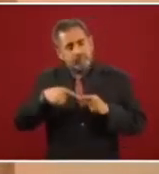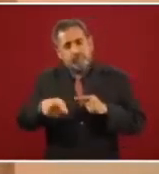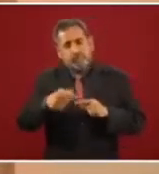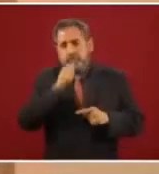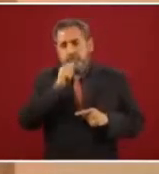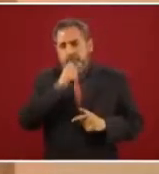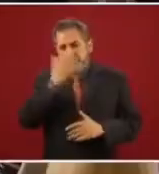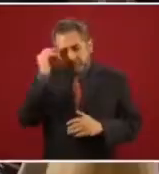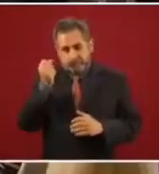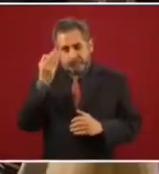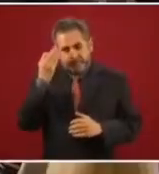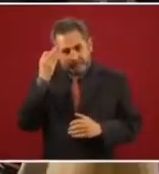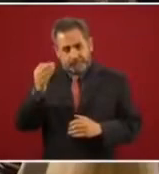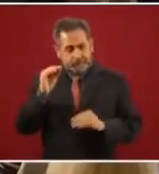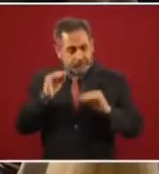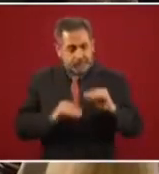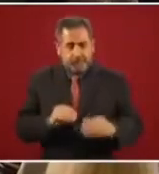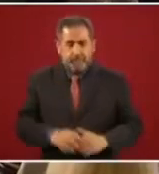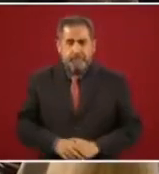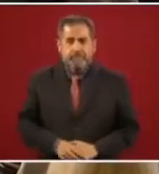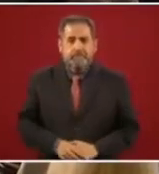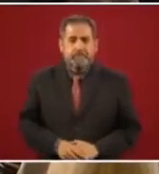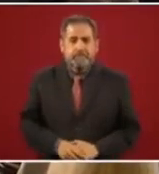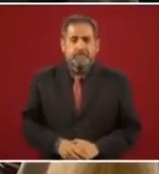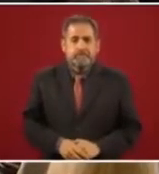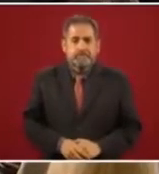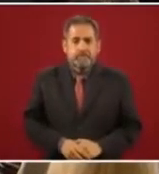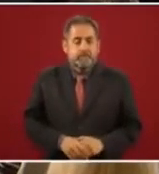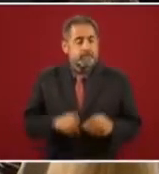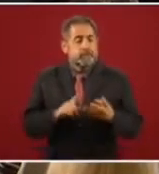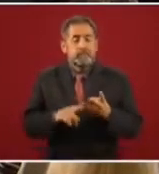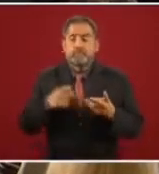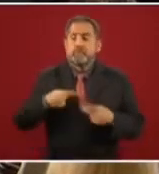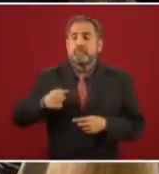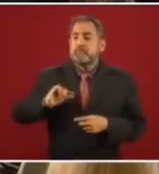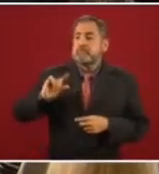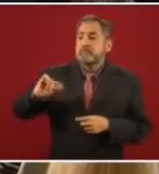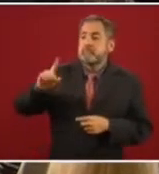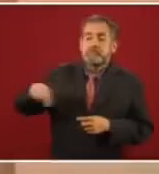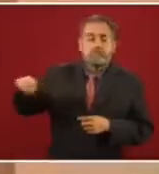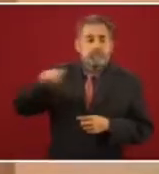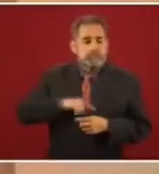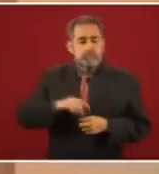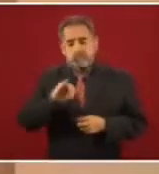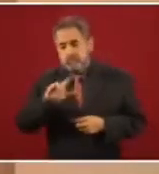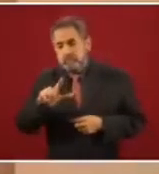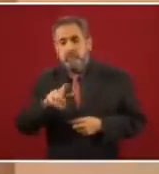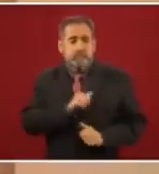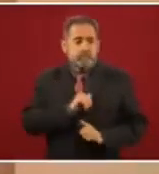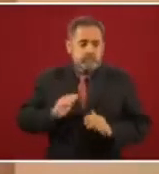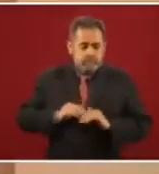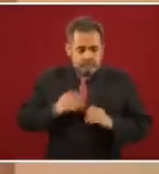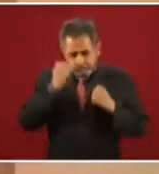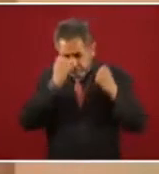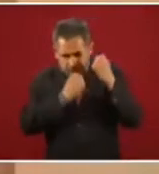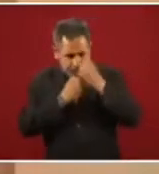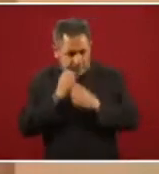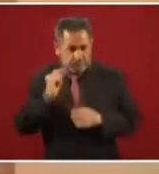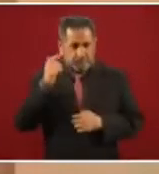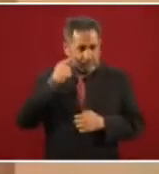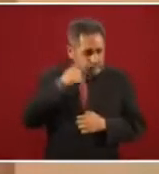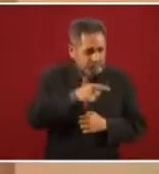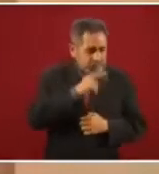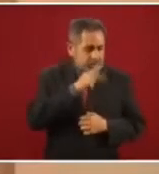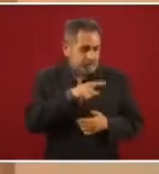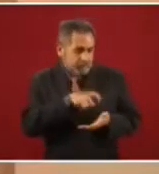no determinado. Sí. Funcionarios de diversas dependencias, tanto civiles como militares, evaluaron hace unos días la opción